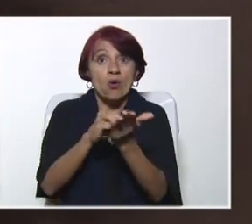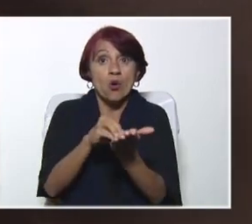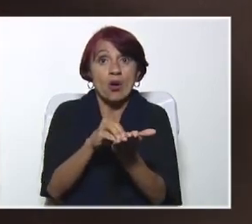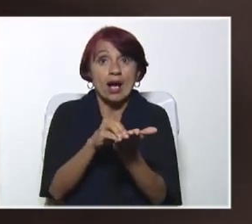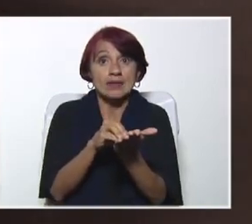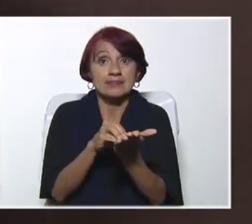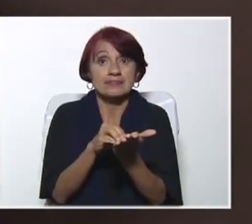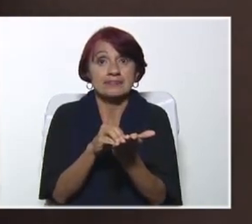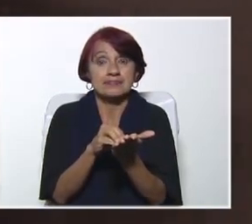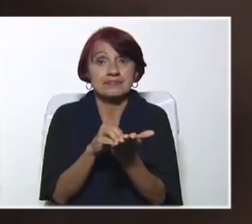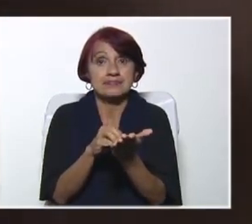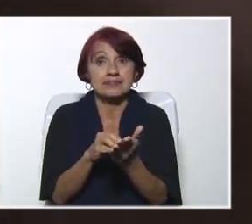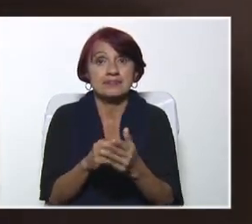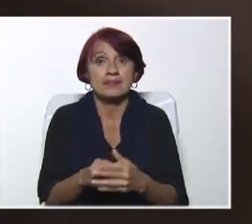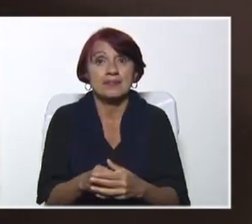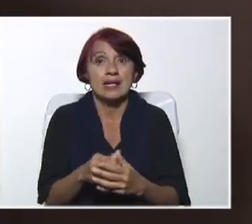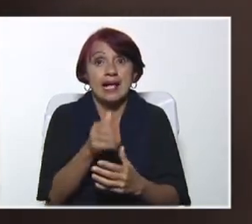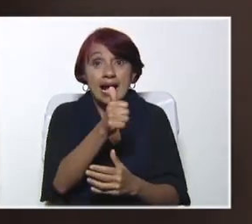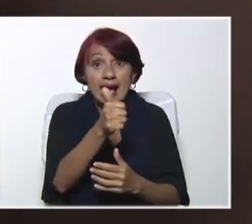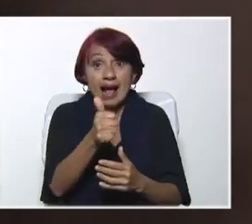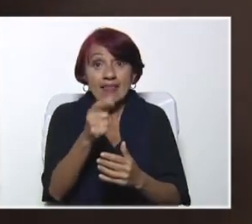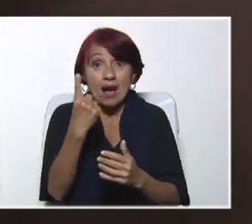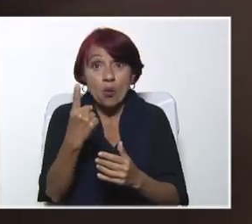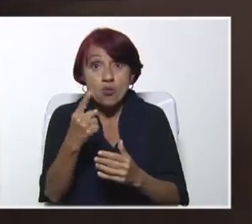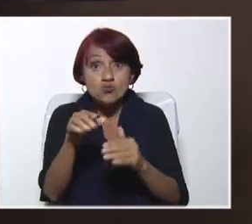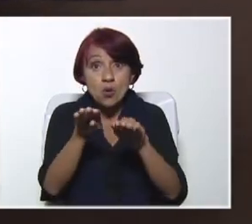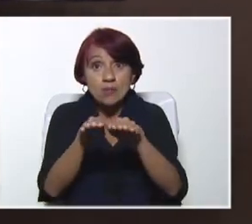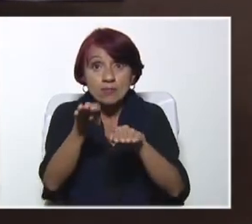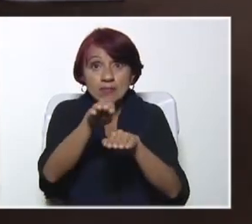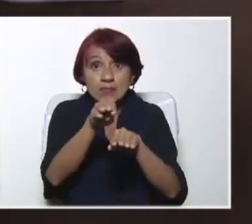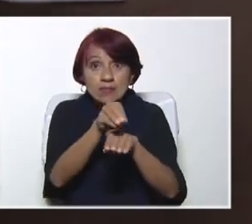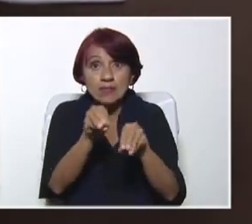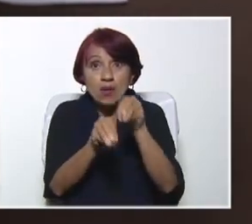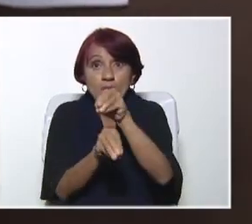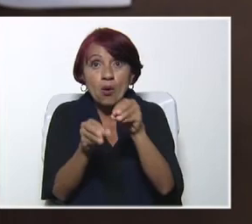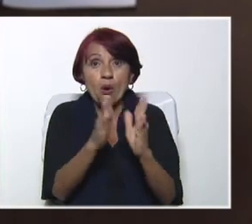colocamos cada uno de ellos,